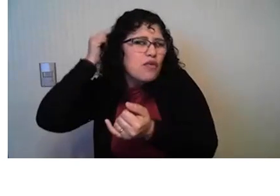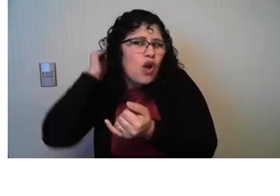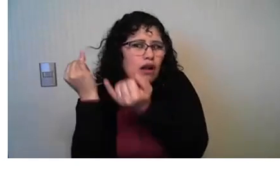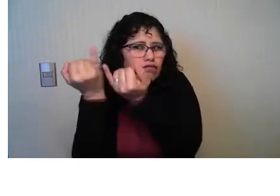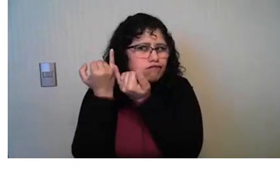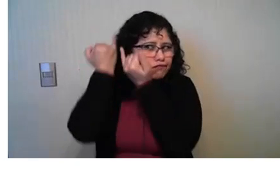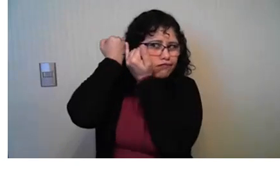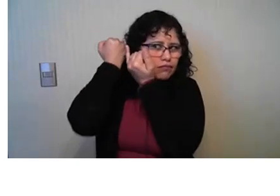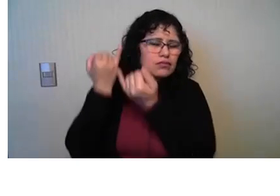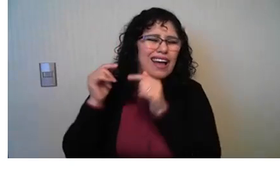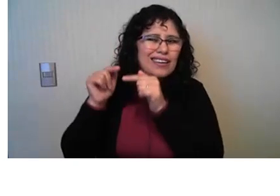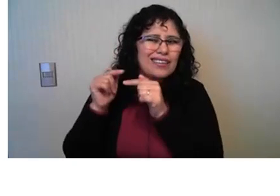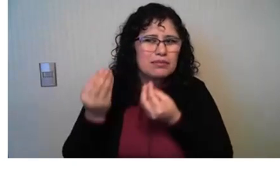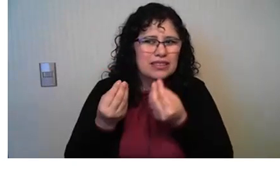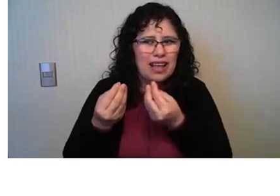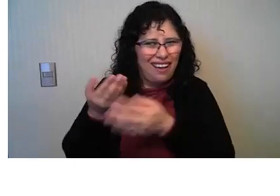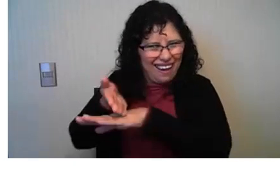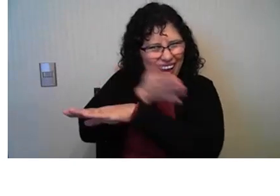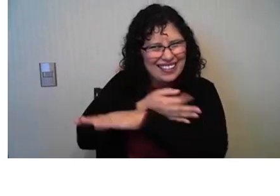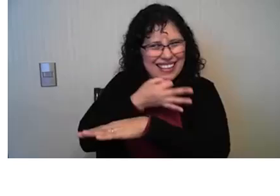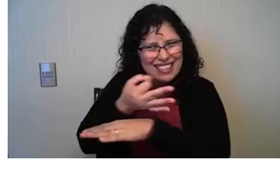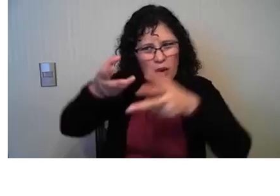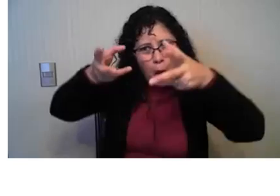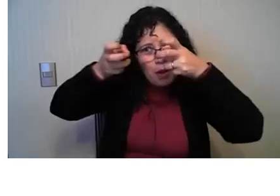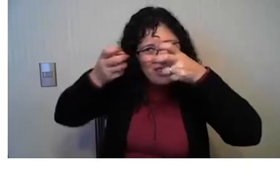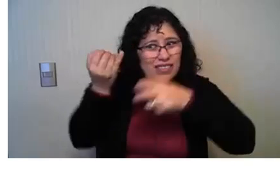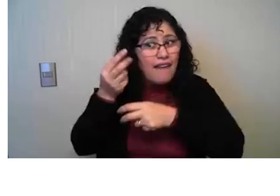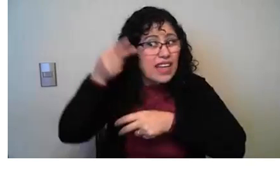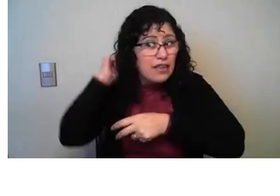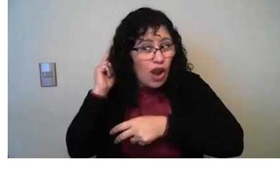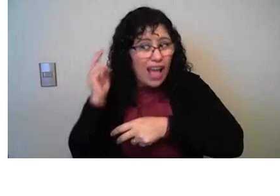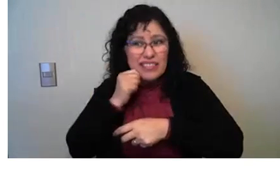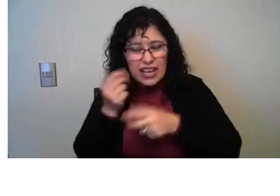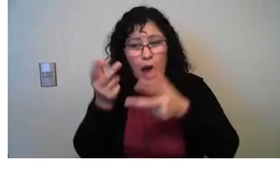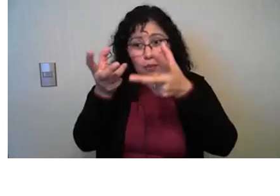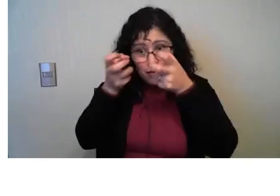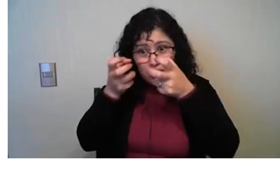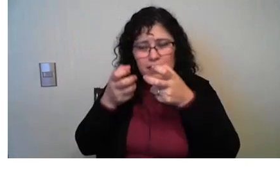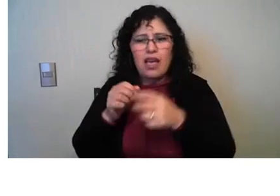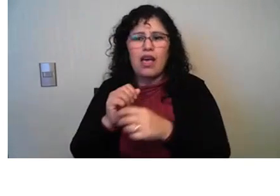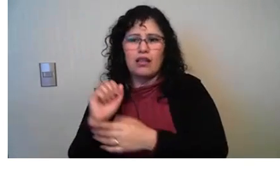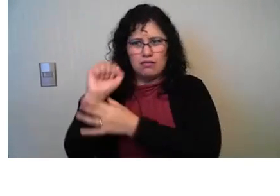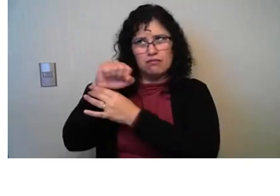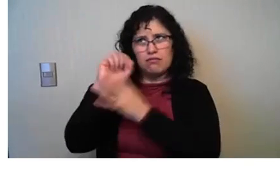que era propioceptivo porque informa la posición y movimiento de la cabeza, también podría